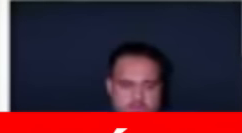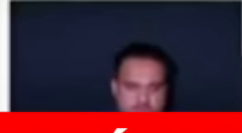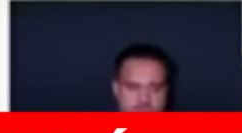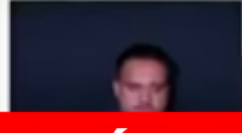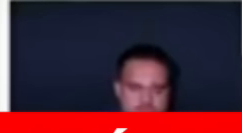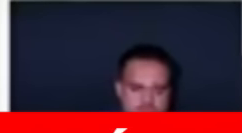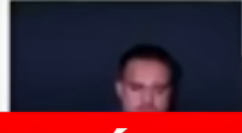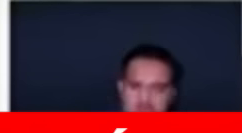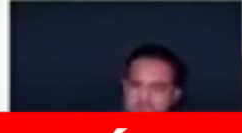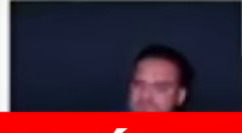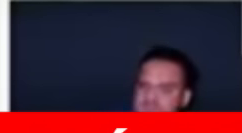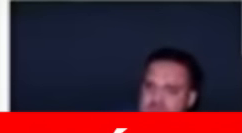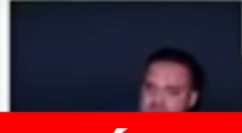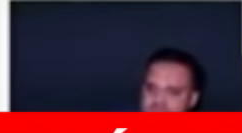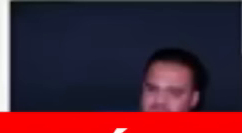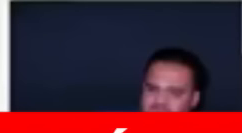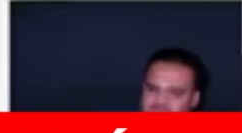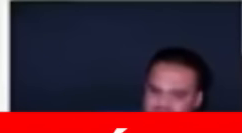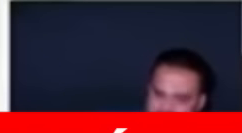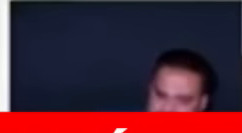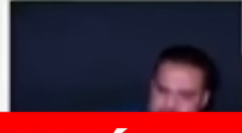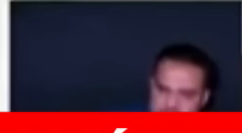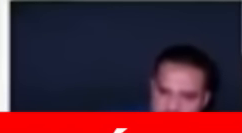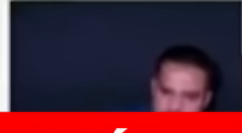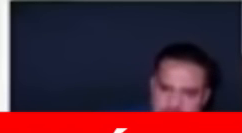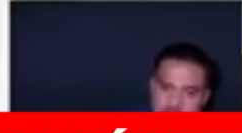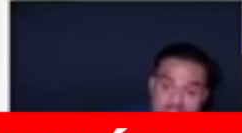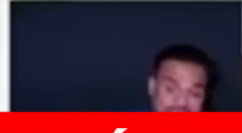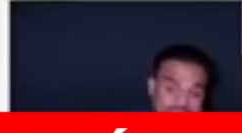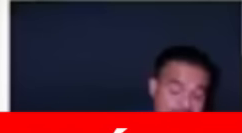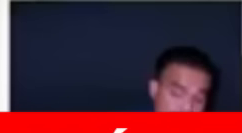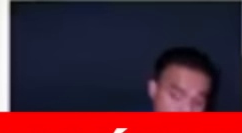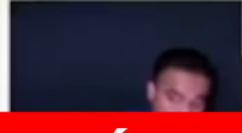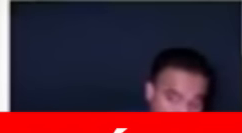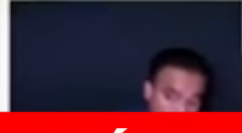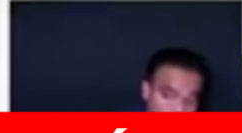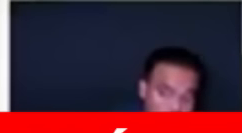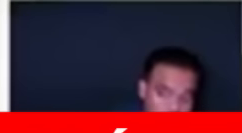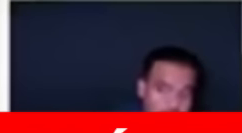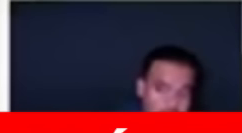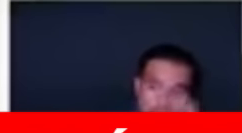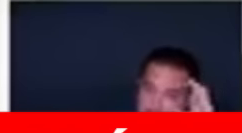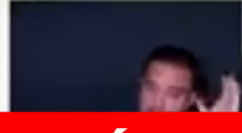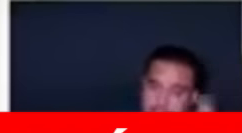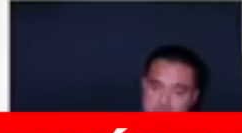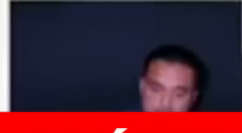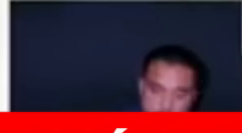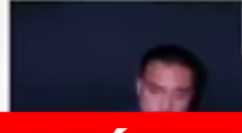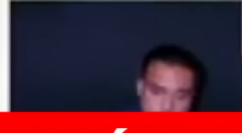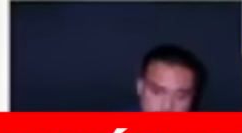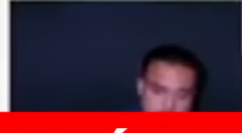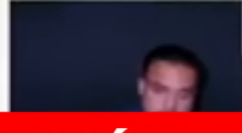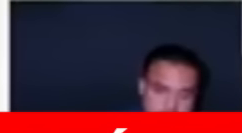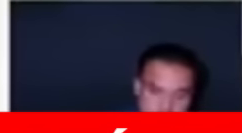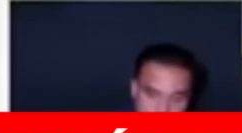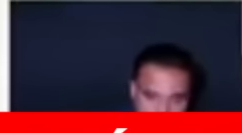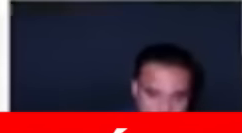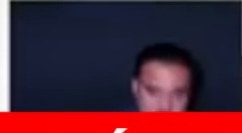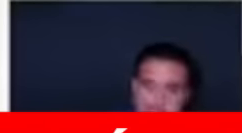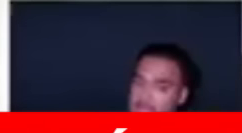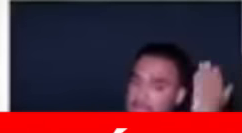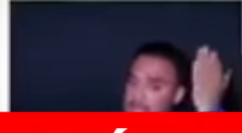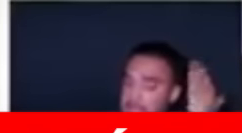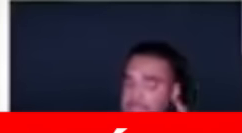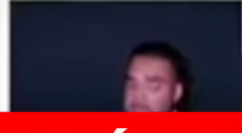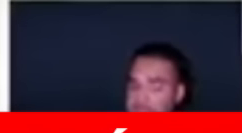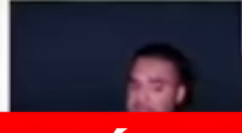contra ese verdadero enemigo, el crimen organizado. Lo dije hace 20